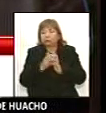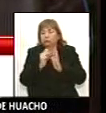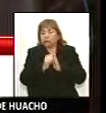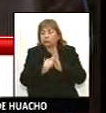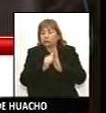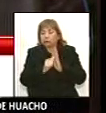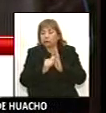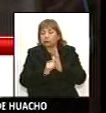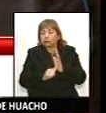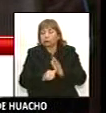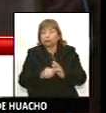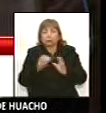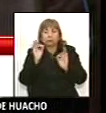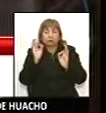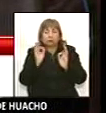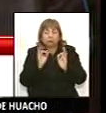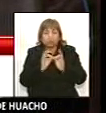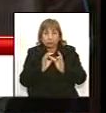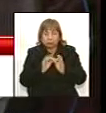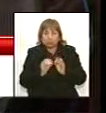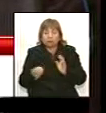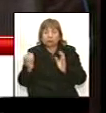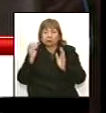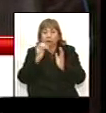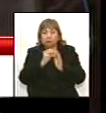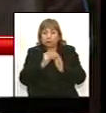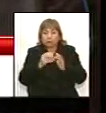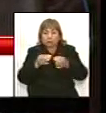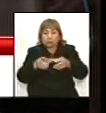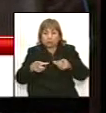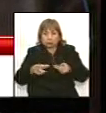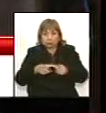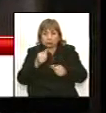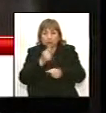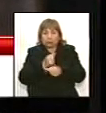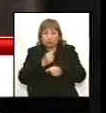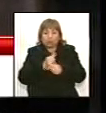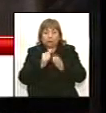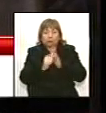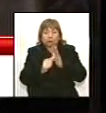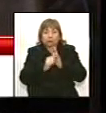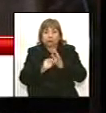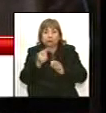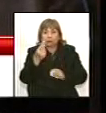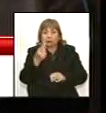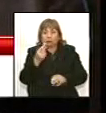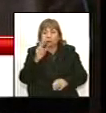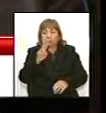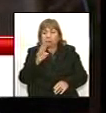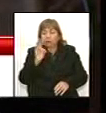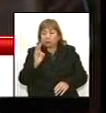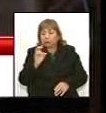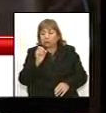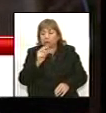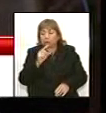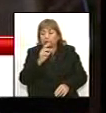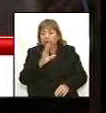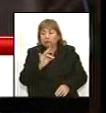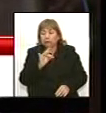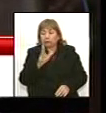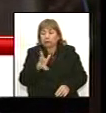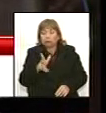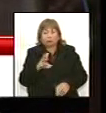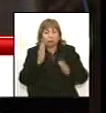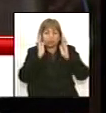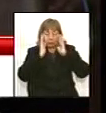artículo. Precísese que la reincorporación o reubicación laboral a la que se refiere el artículo 11 de la ley 27803 es